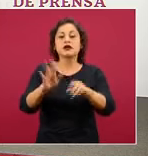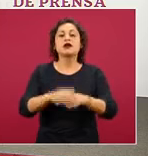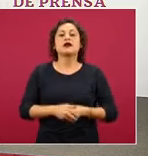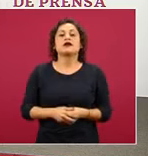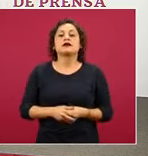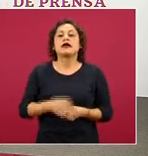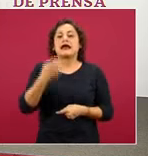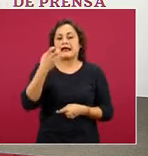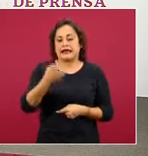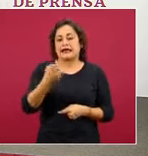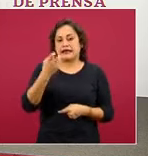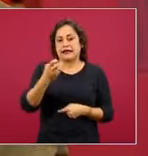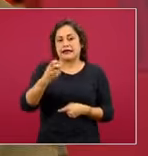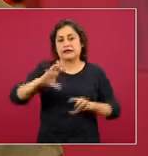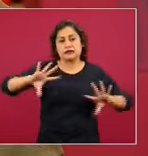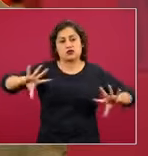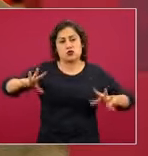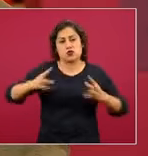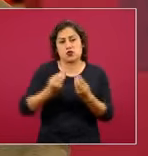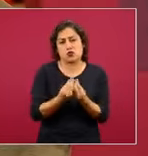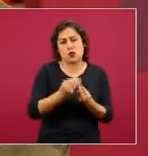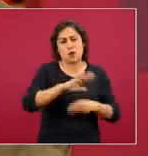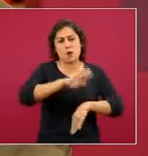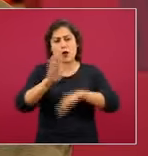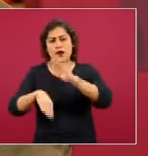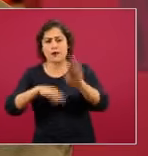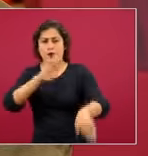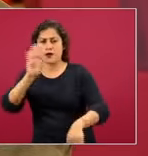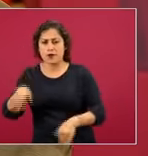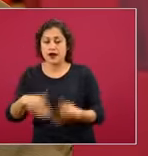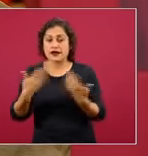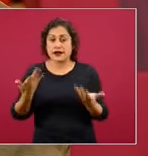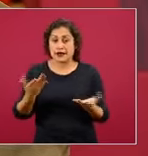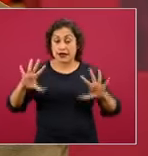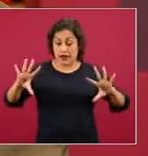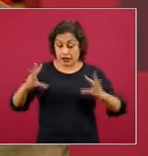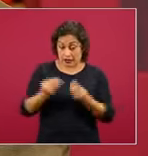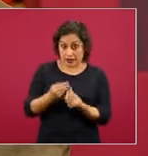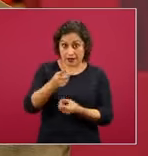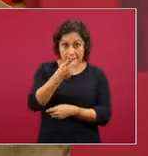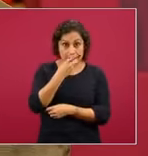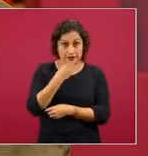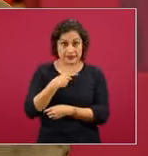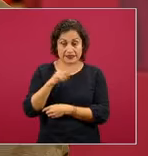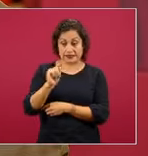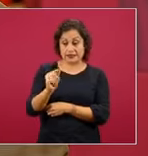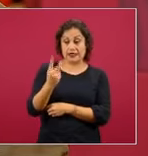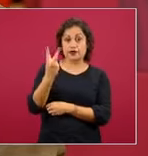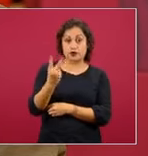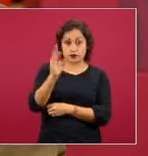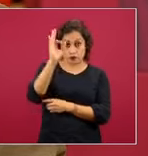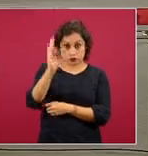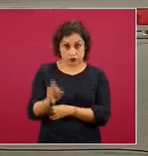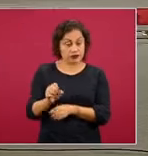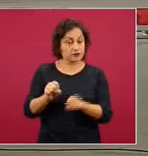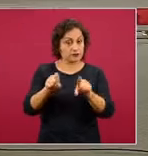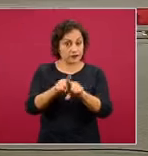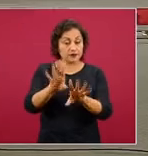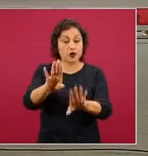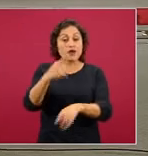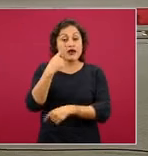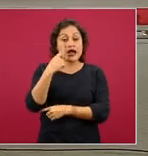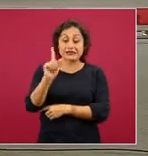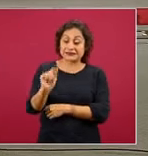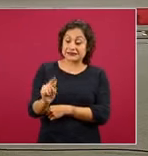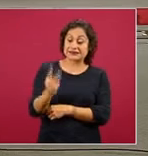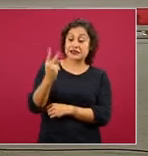las causas. Ahora, ¿qué es ese 72% que también usted mencionó? Ese 72% es del